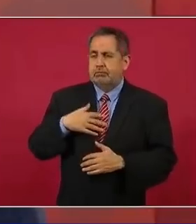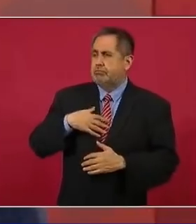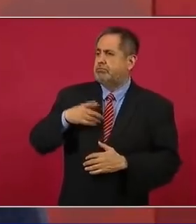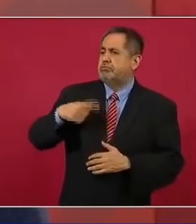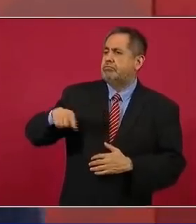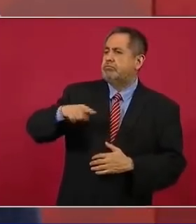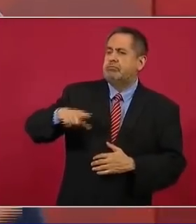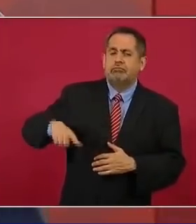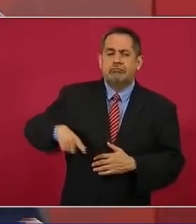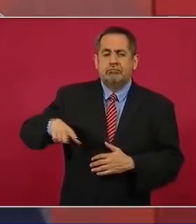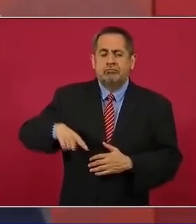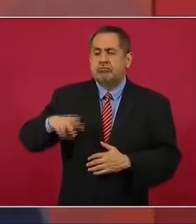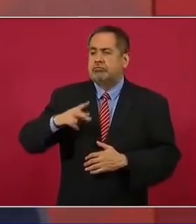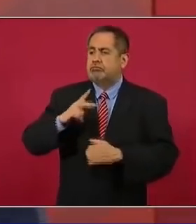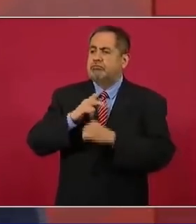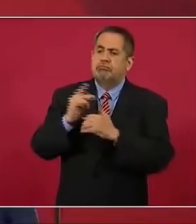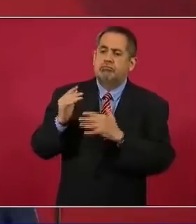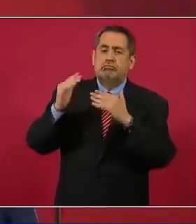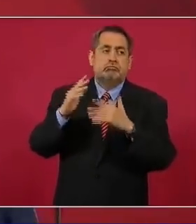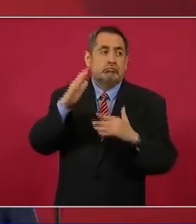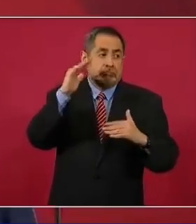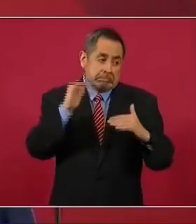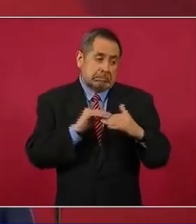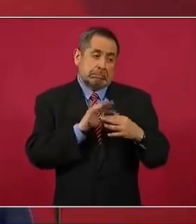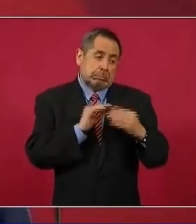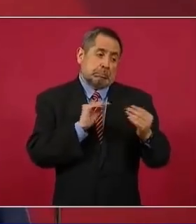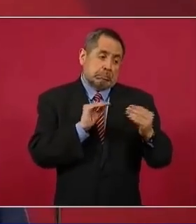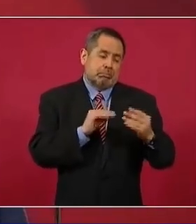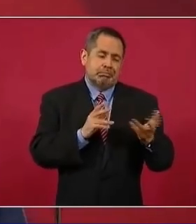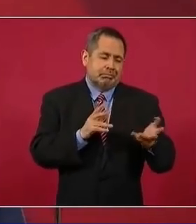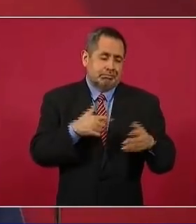gobiernos y como naciones.